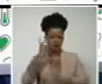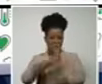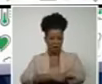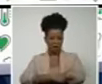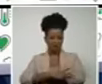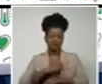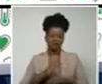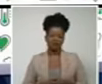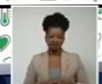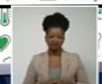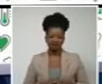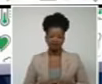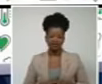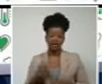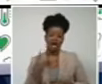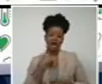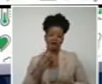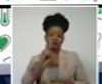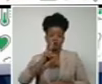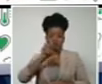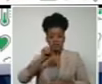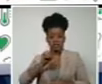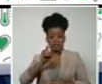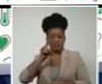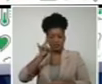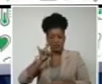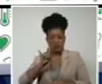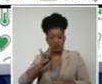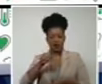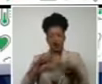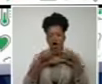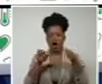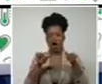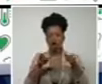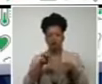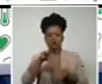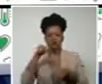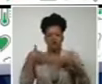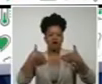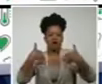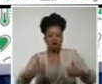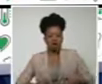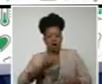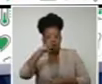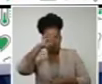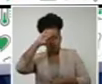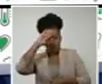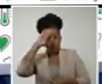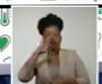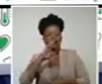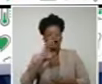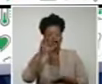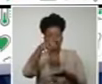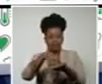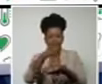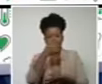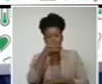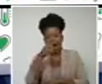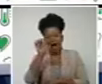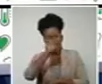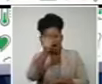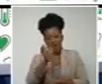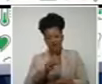Por cierto, en el año 2019 se abrieron nuevas embajadas cubanas en Gabón y en Marruecos como parte de ese fortalecimiento de las